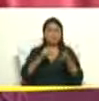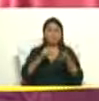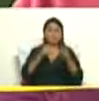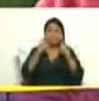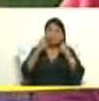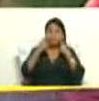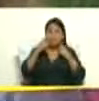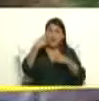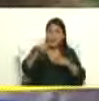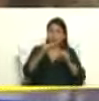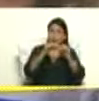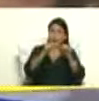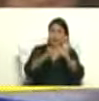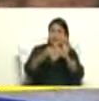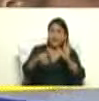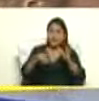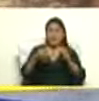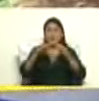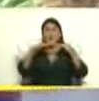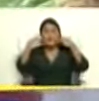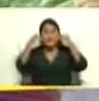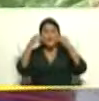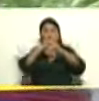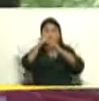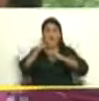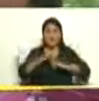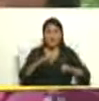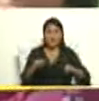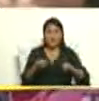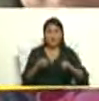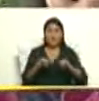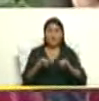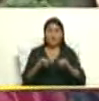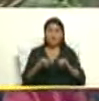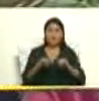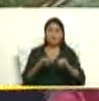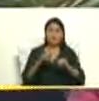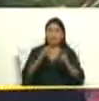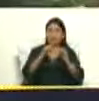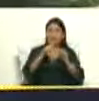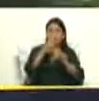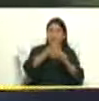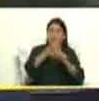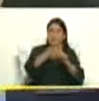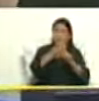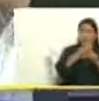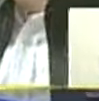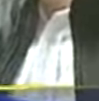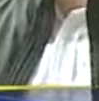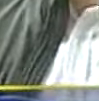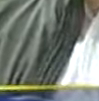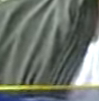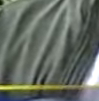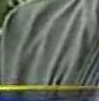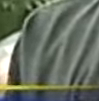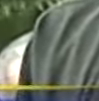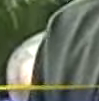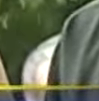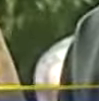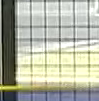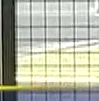quitado el derecho a la sonrisa a la felicidad se han levantado luchando y se están forjando todos son